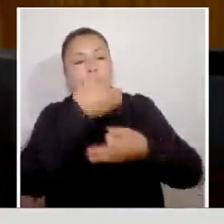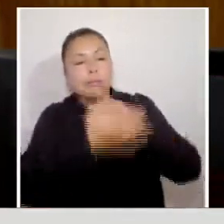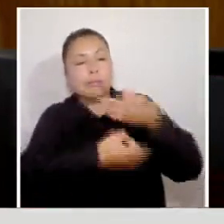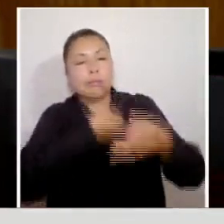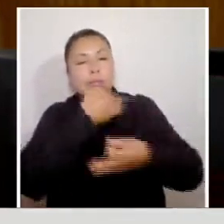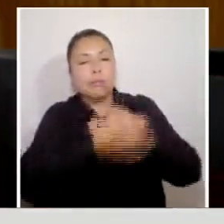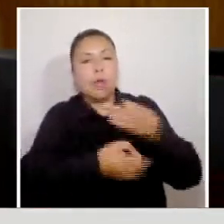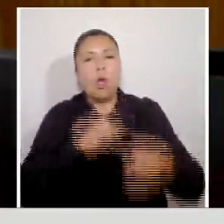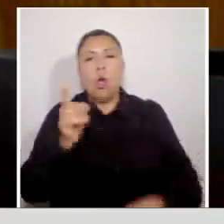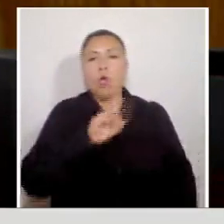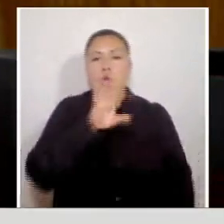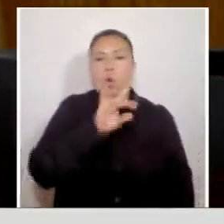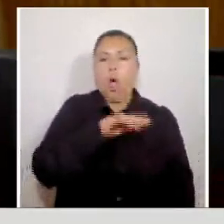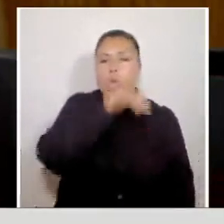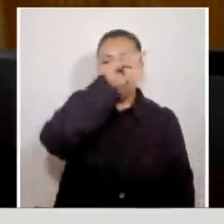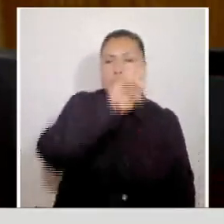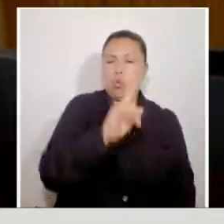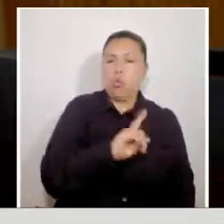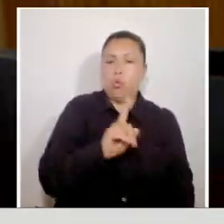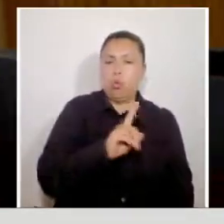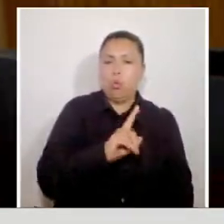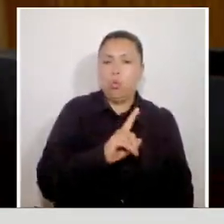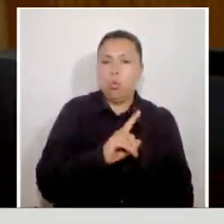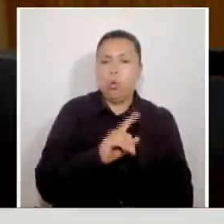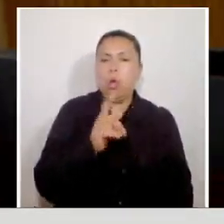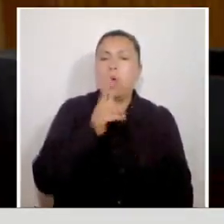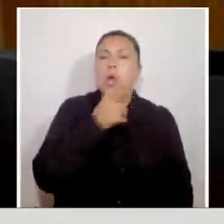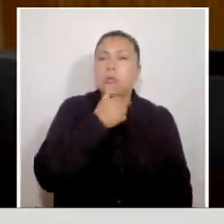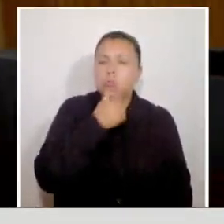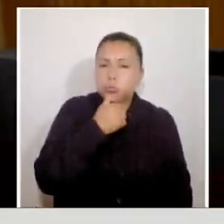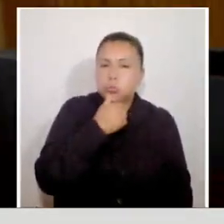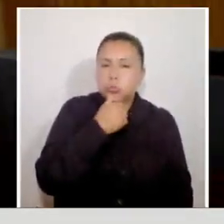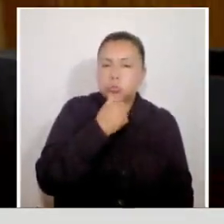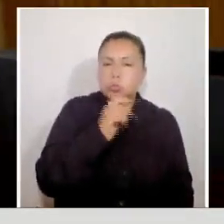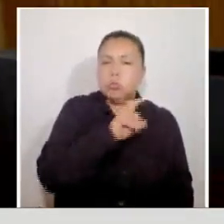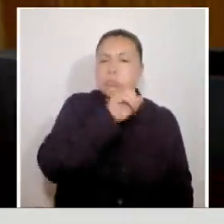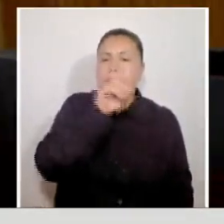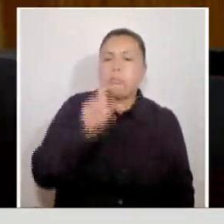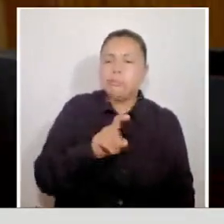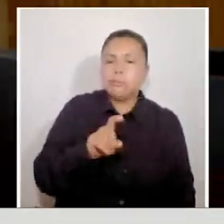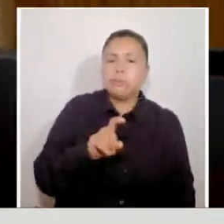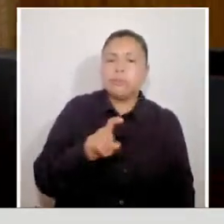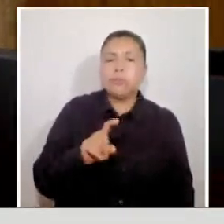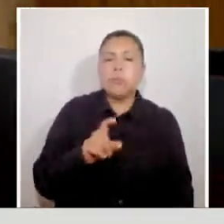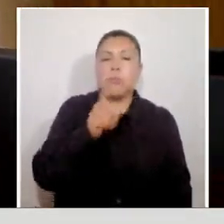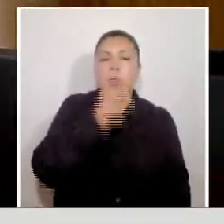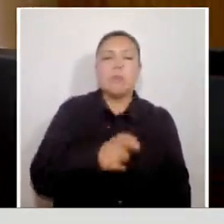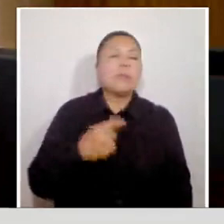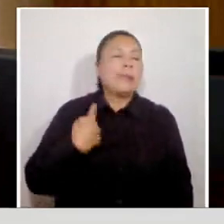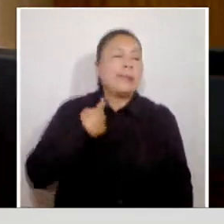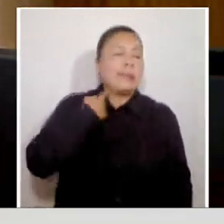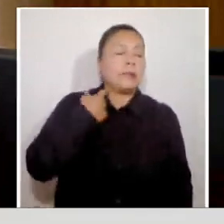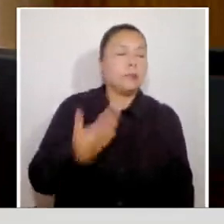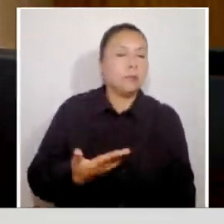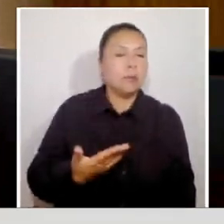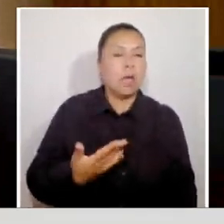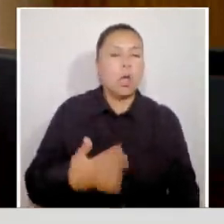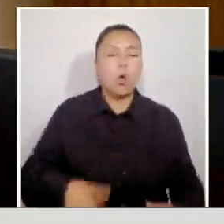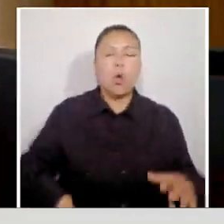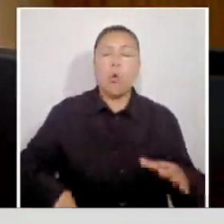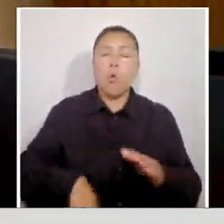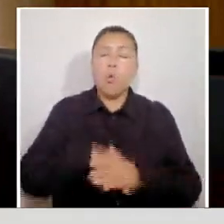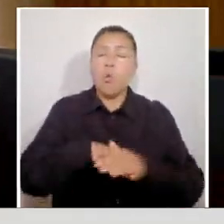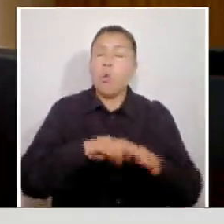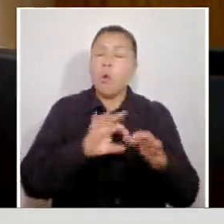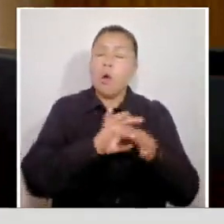adulto la adulta se cuestiona lo dicho por la víctima Y eso es de extrema gravedad